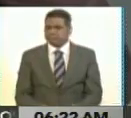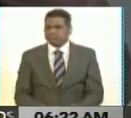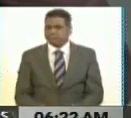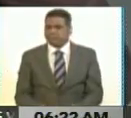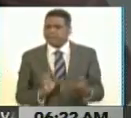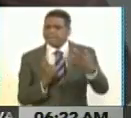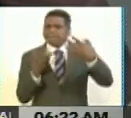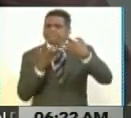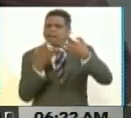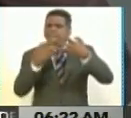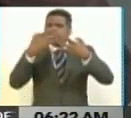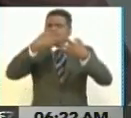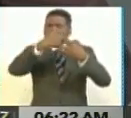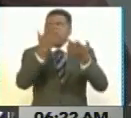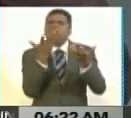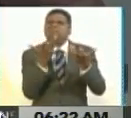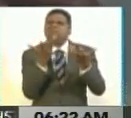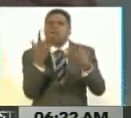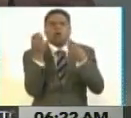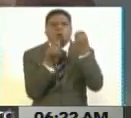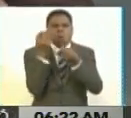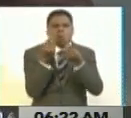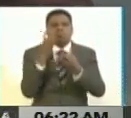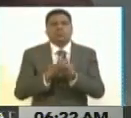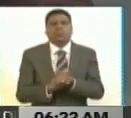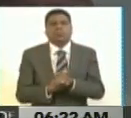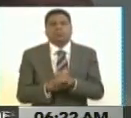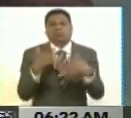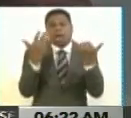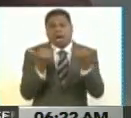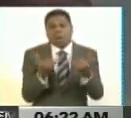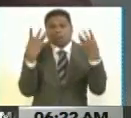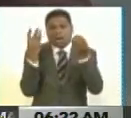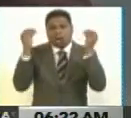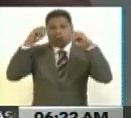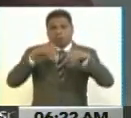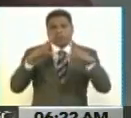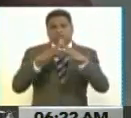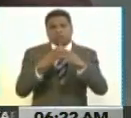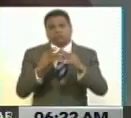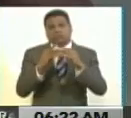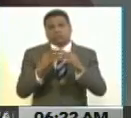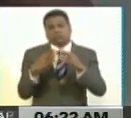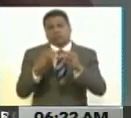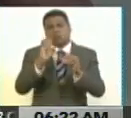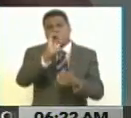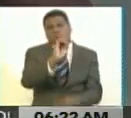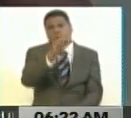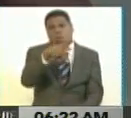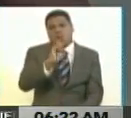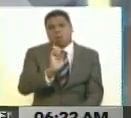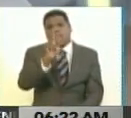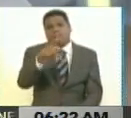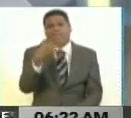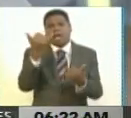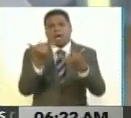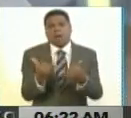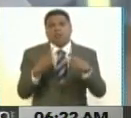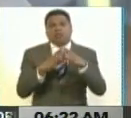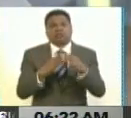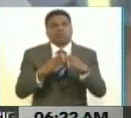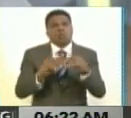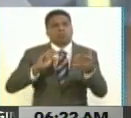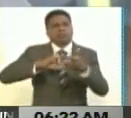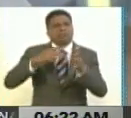específico en la geopolítica internacional en este momento, y bueno, el reciente acuerdo en la OPEP demuestra el peso específico que tiene